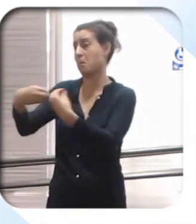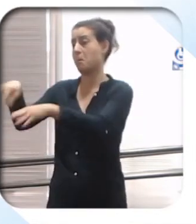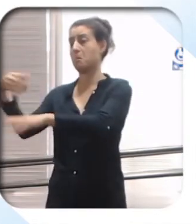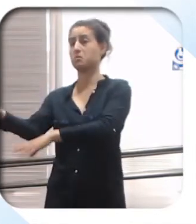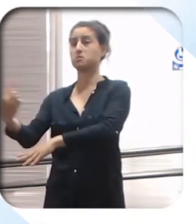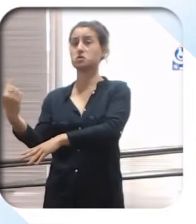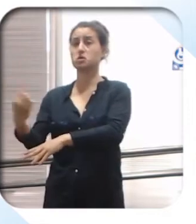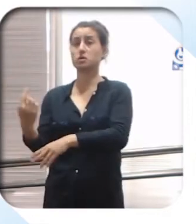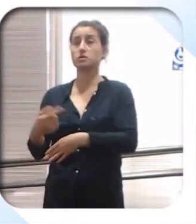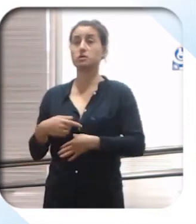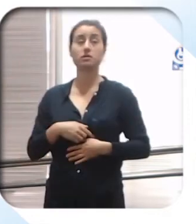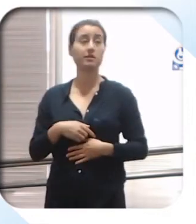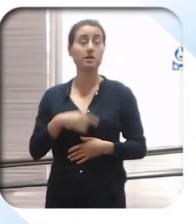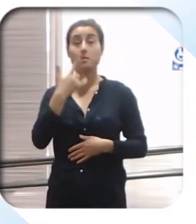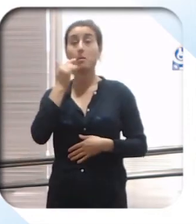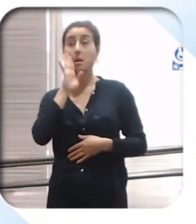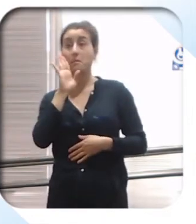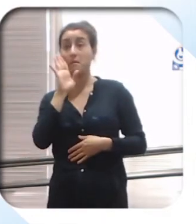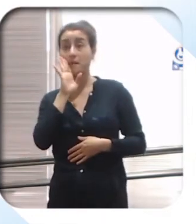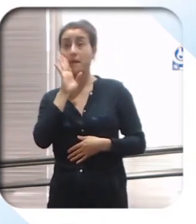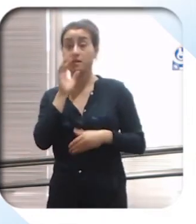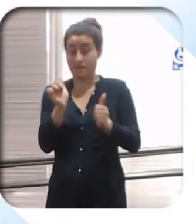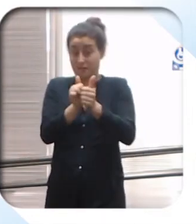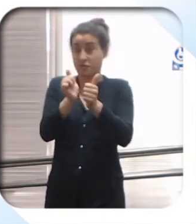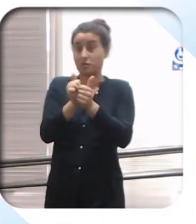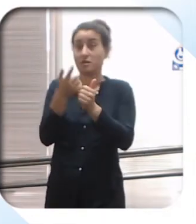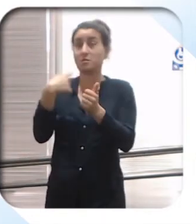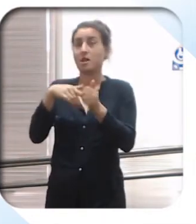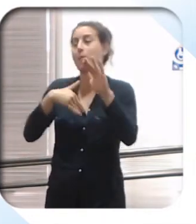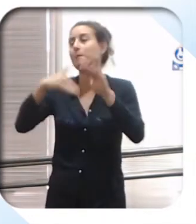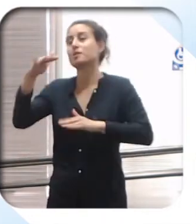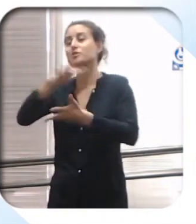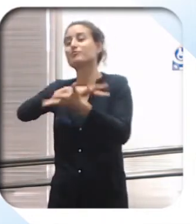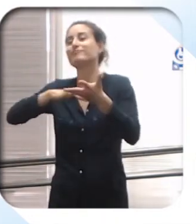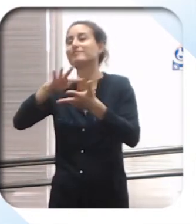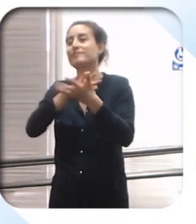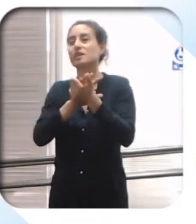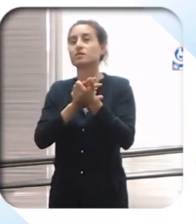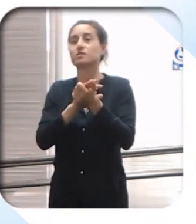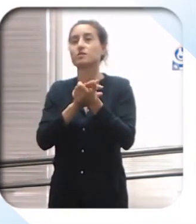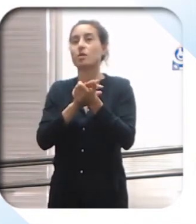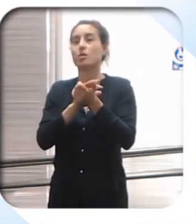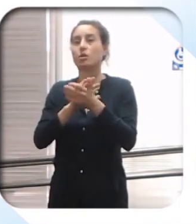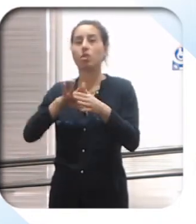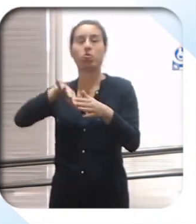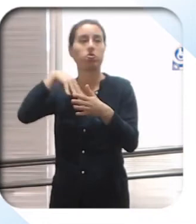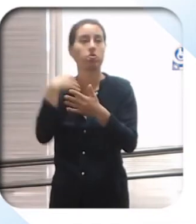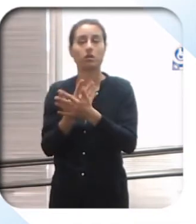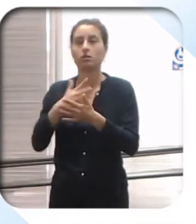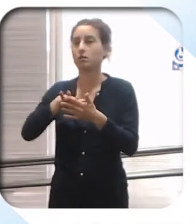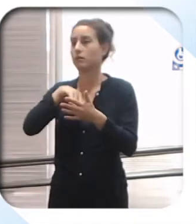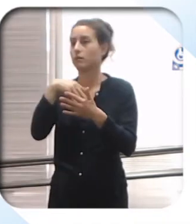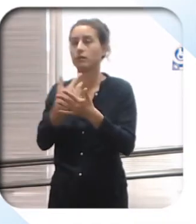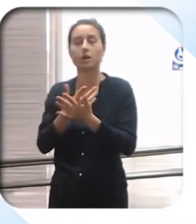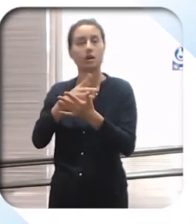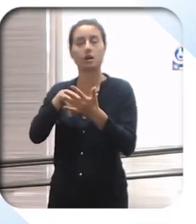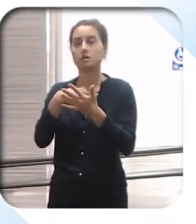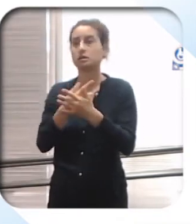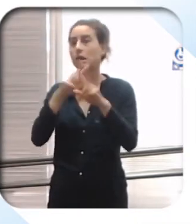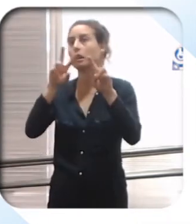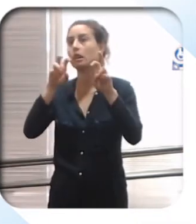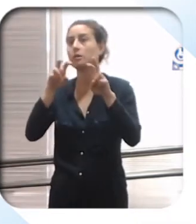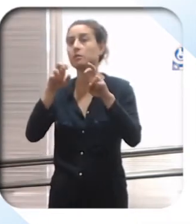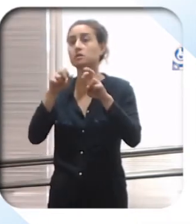caso los padres estaban unidos, pero en la mayor parte de los casos, lamentablemente, cuando fracasa el manejo de todos estos